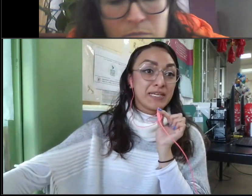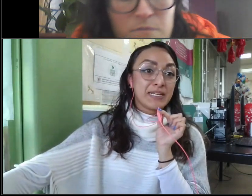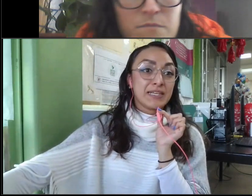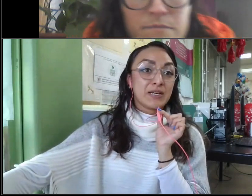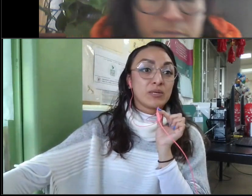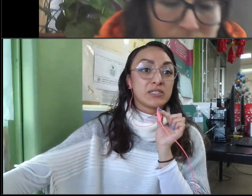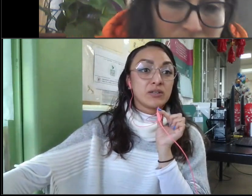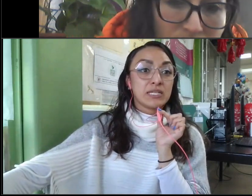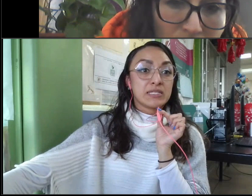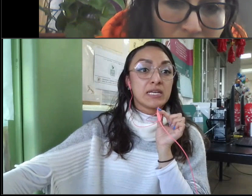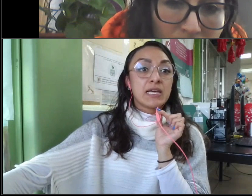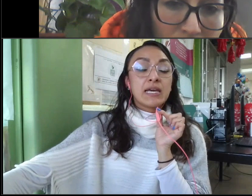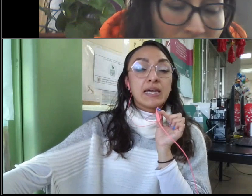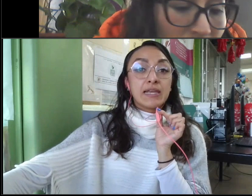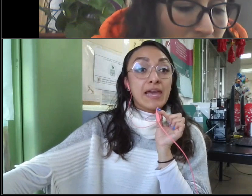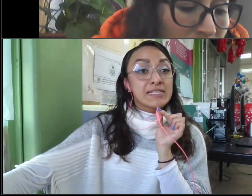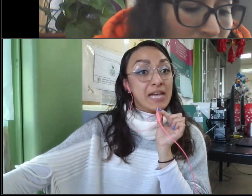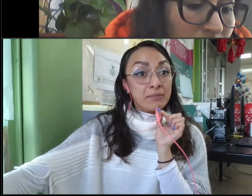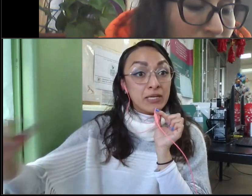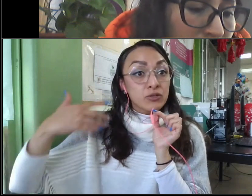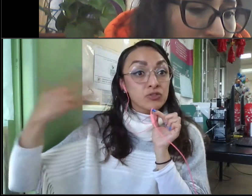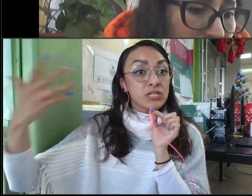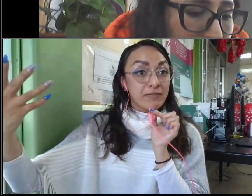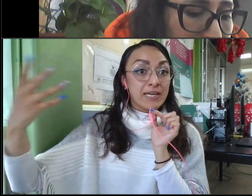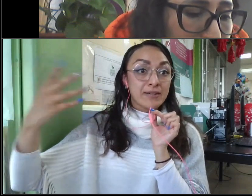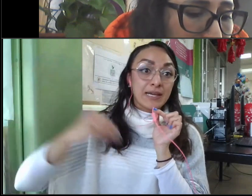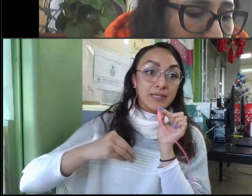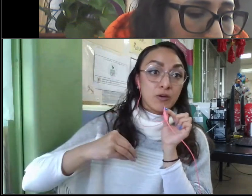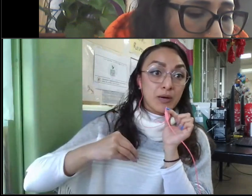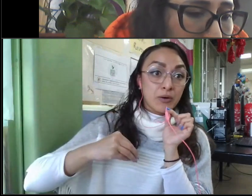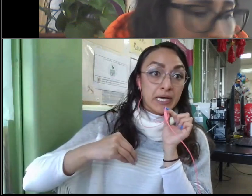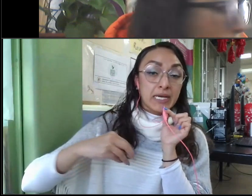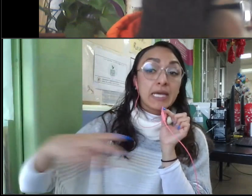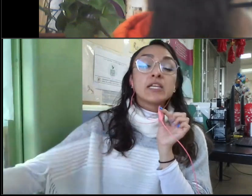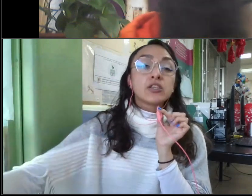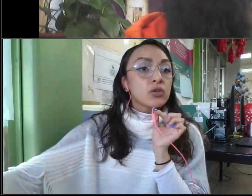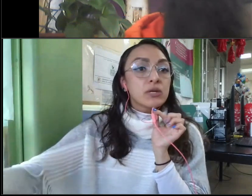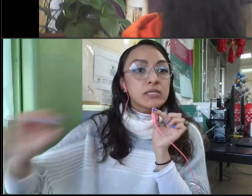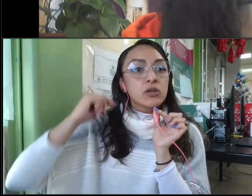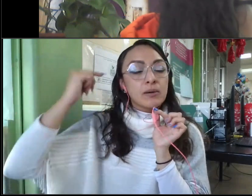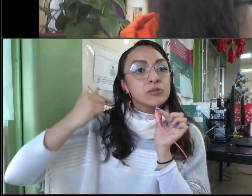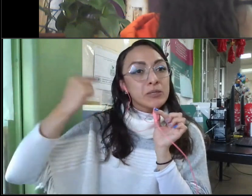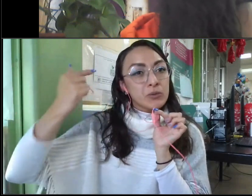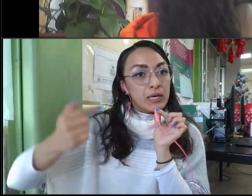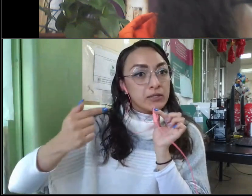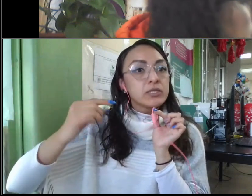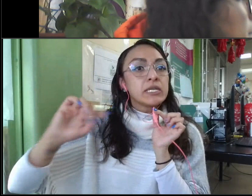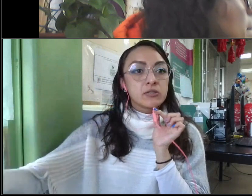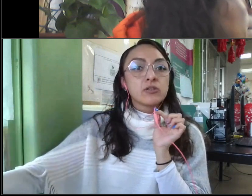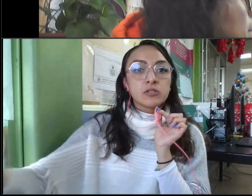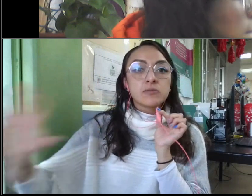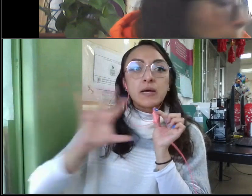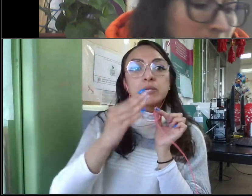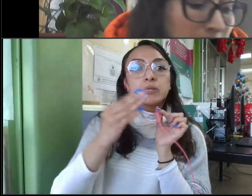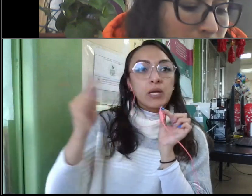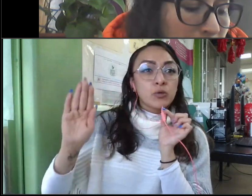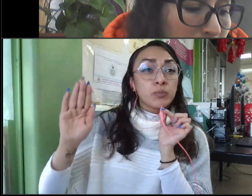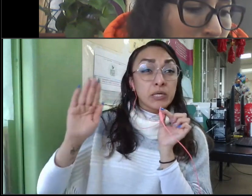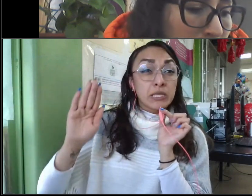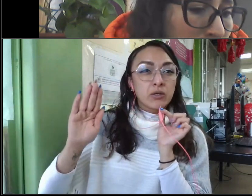si viene de cuestiones de saber o no saber el idioma oral. Todo eso lo vamos vinculando y eso nos